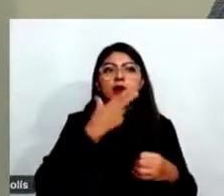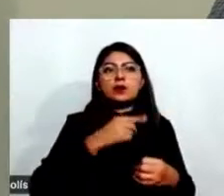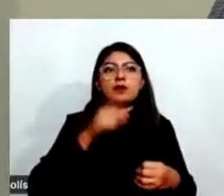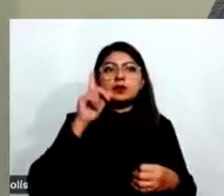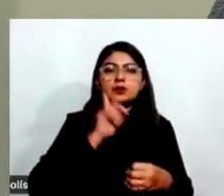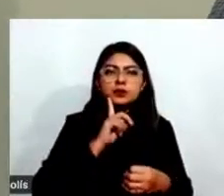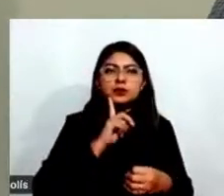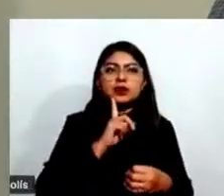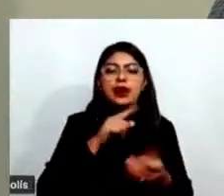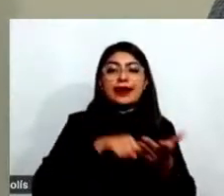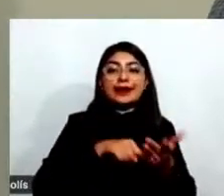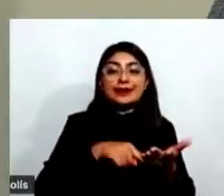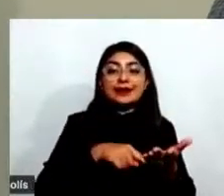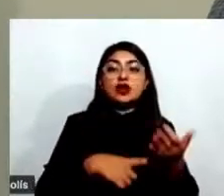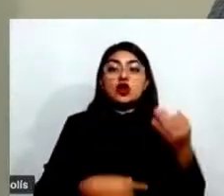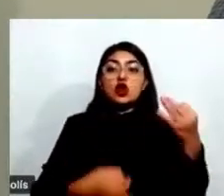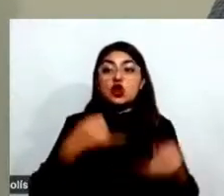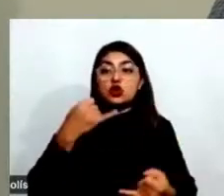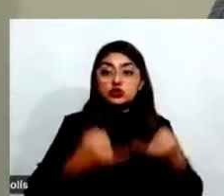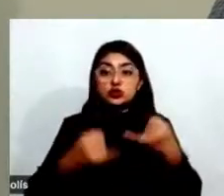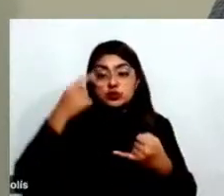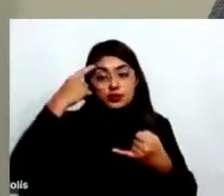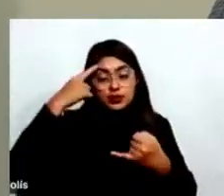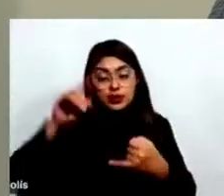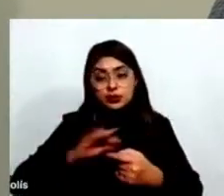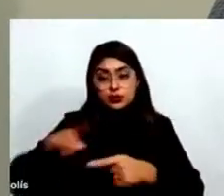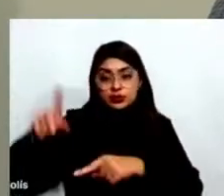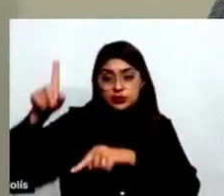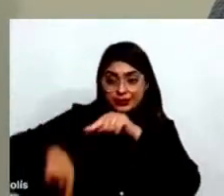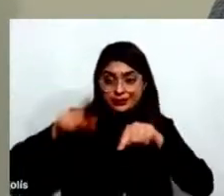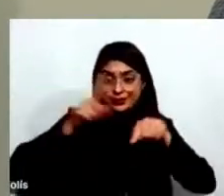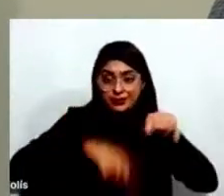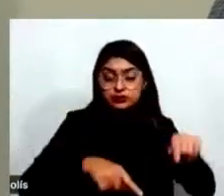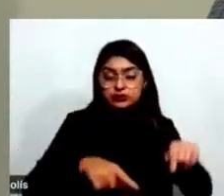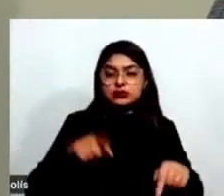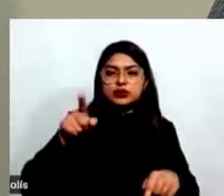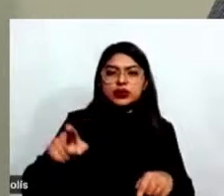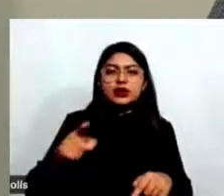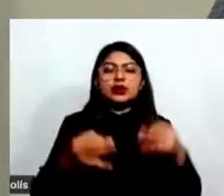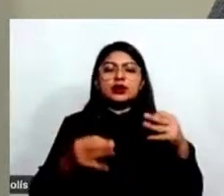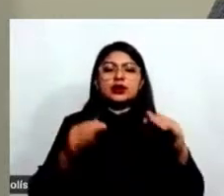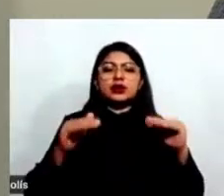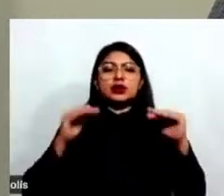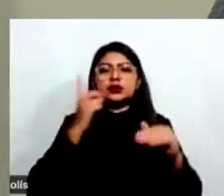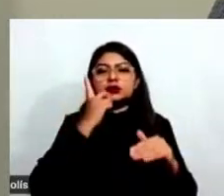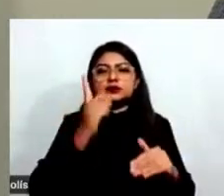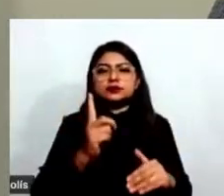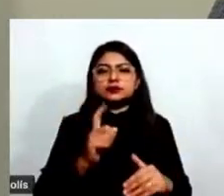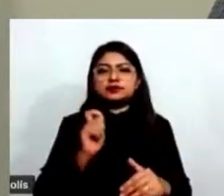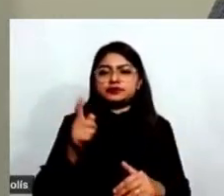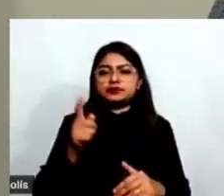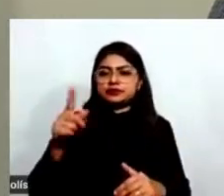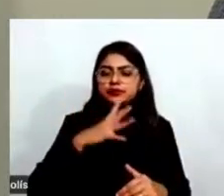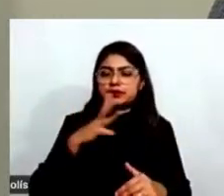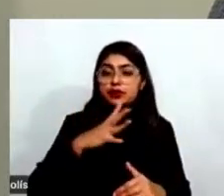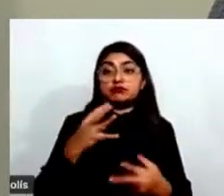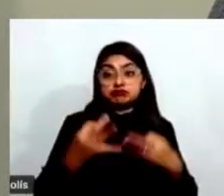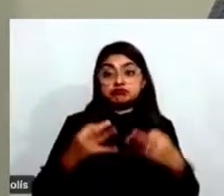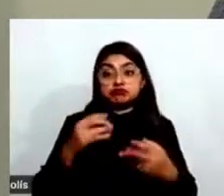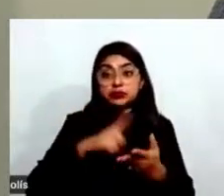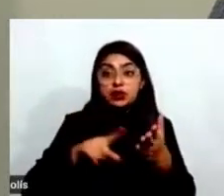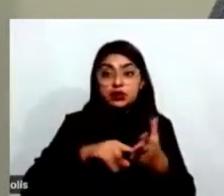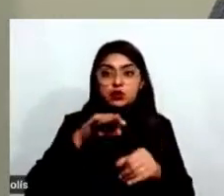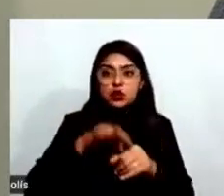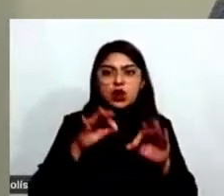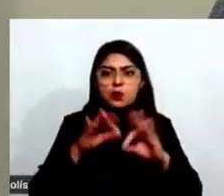para removerlos del cargo, la Corte hizo énfasis en la importancia que tienen los tribunales electorales en el marco de un Estado de Derecho y